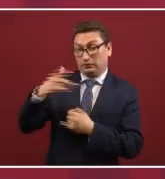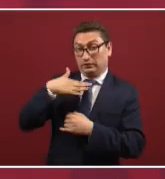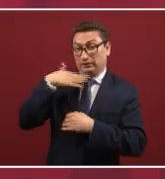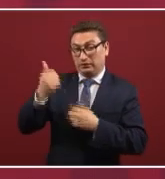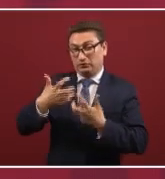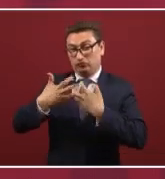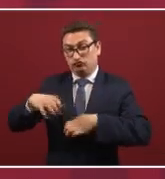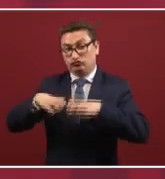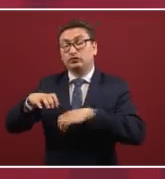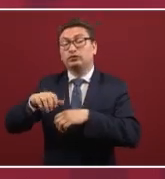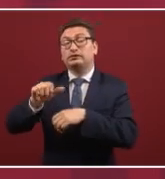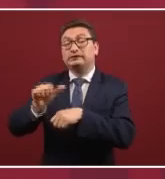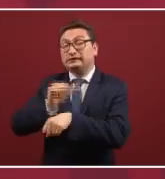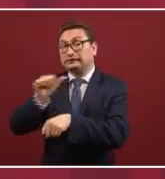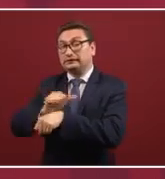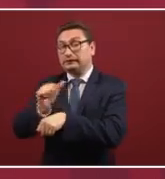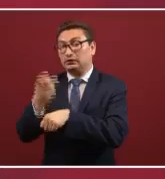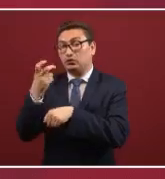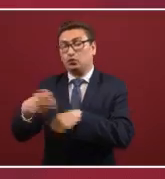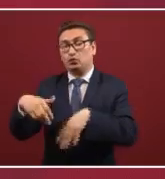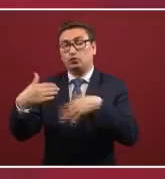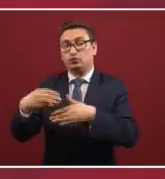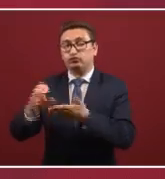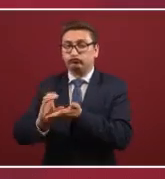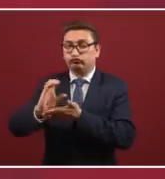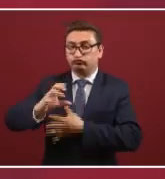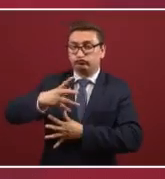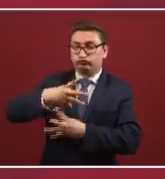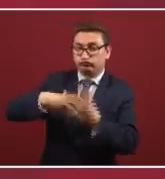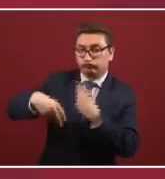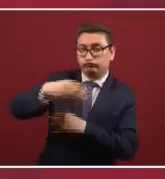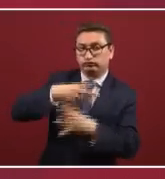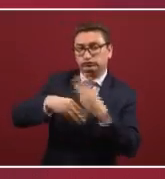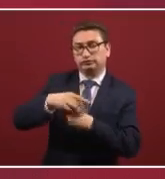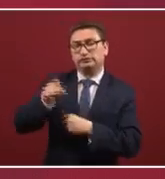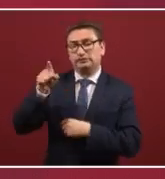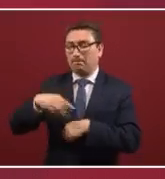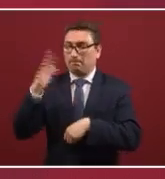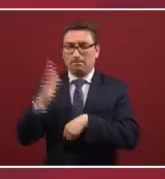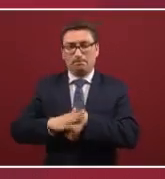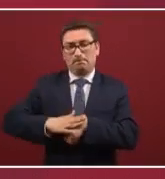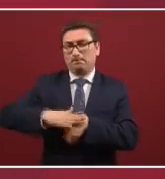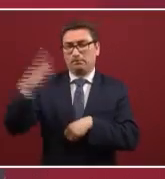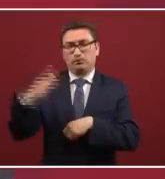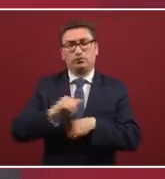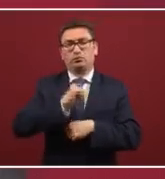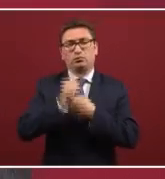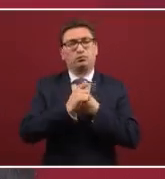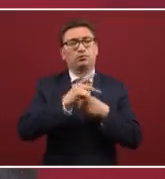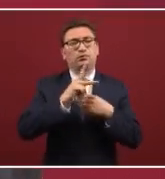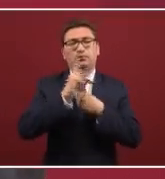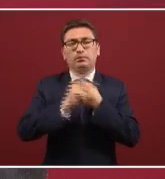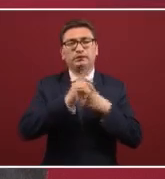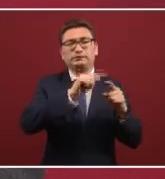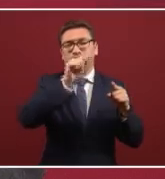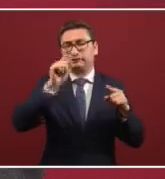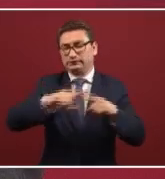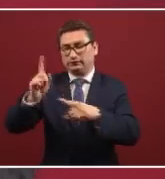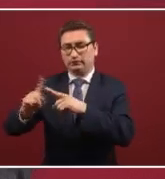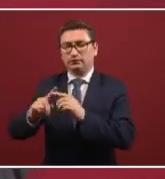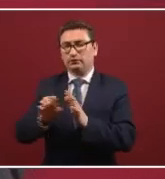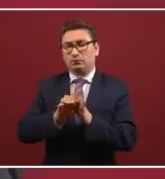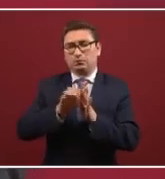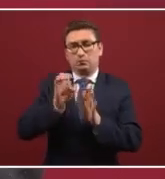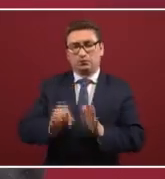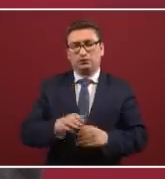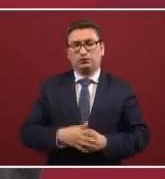las industrias que ha asumido más riesgos de entrada en inversiones en el exterior. Ahí tiene usted el caso pues,